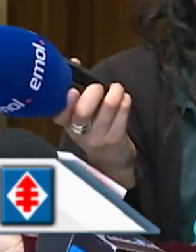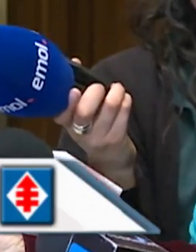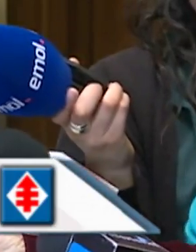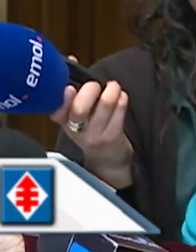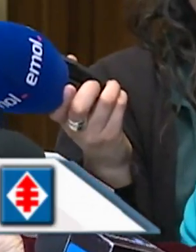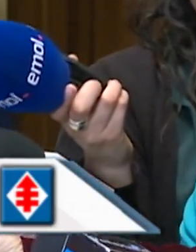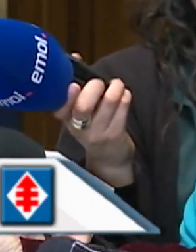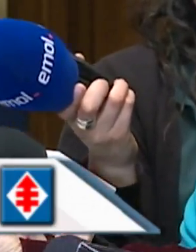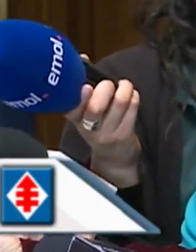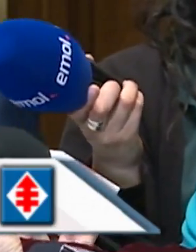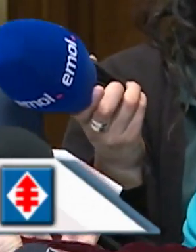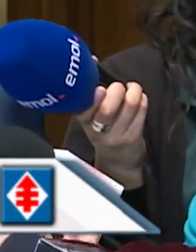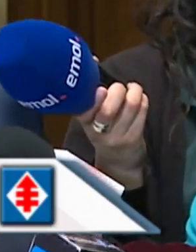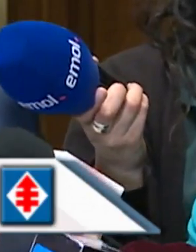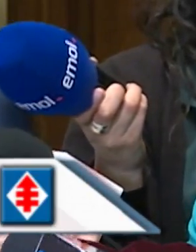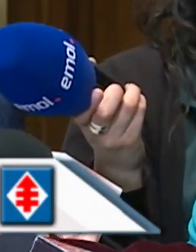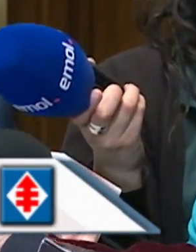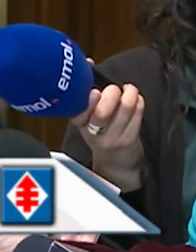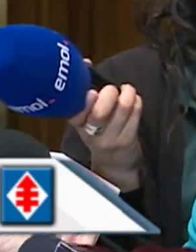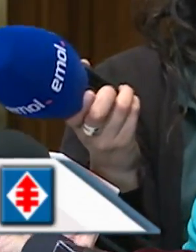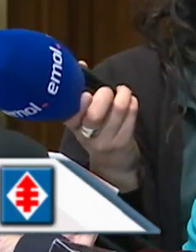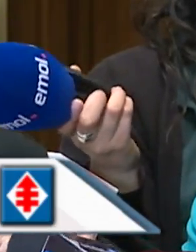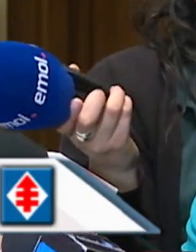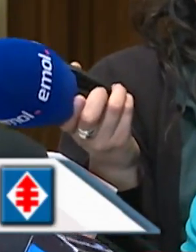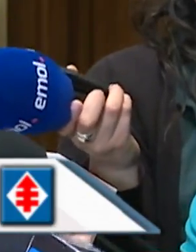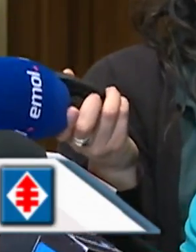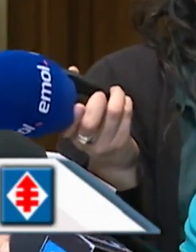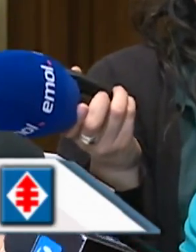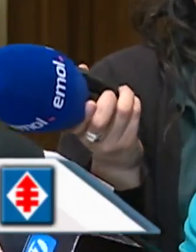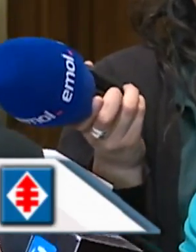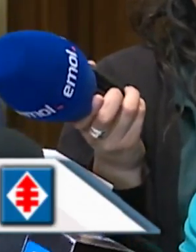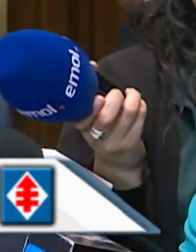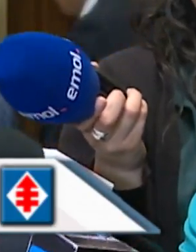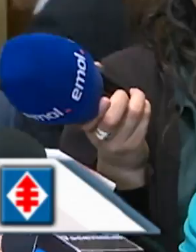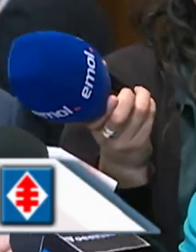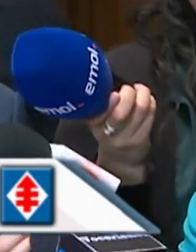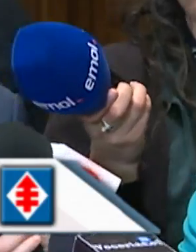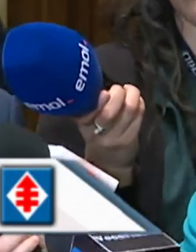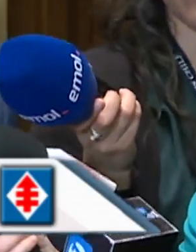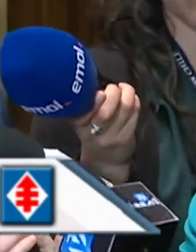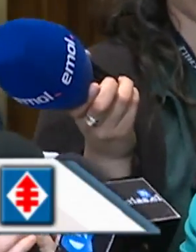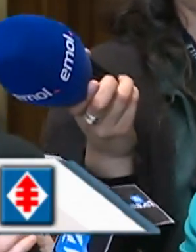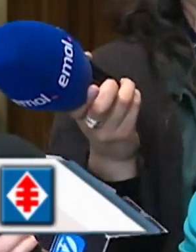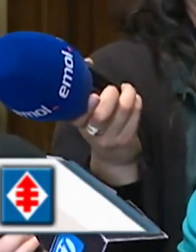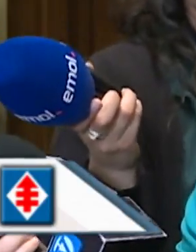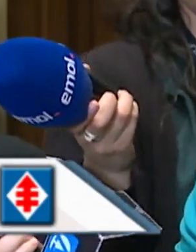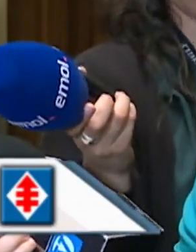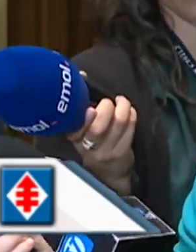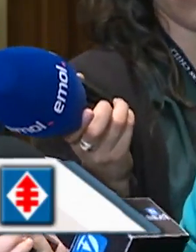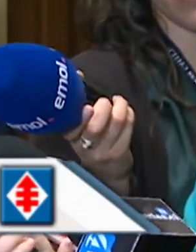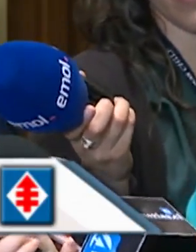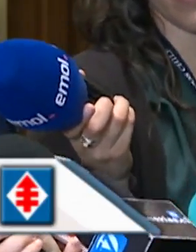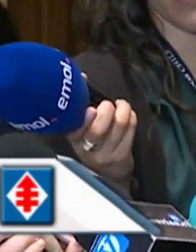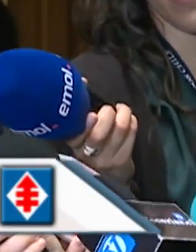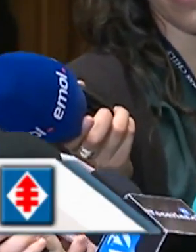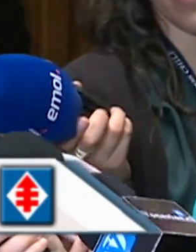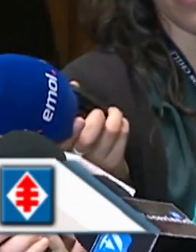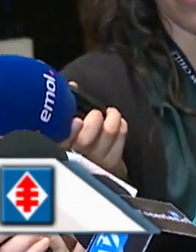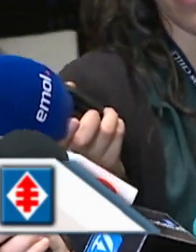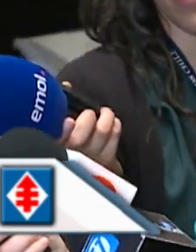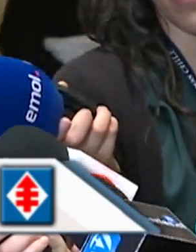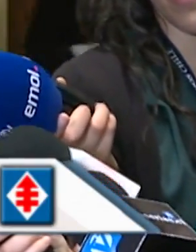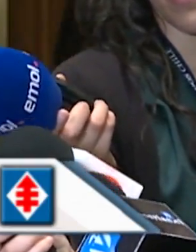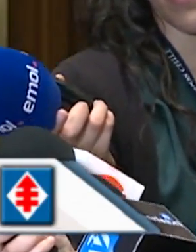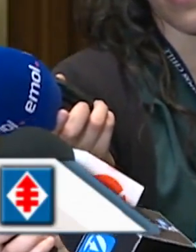lo que se ha hecho es que solo hay eventualmente 29 minutos de gratuidad si se cobra por tramos pero si uno ya llega al minuto 30